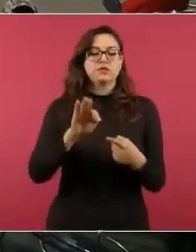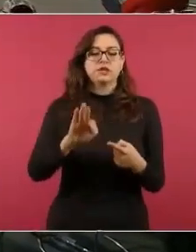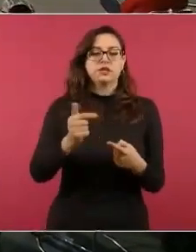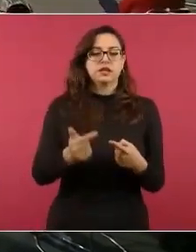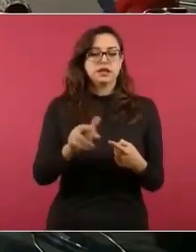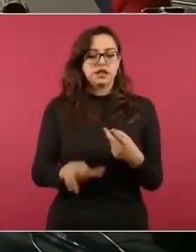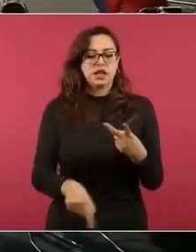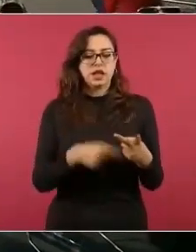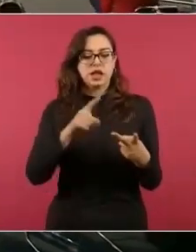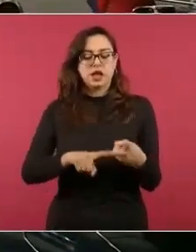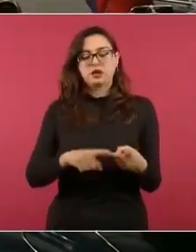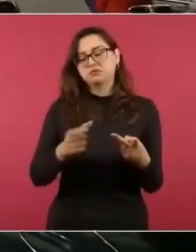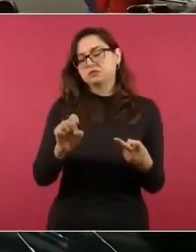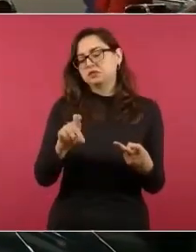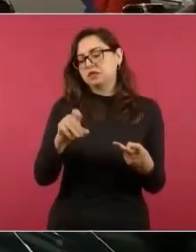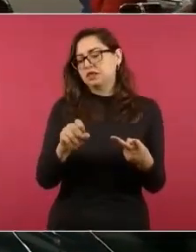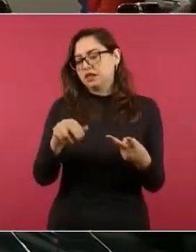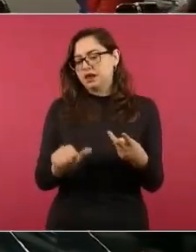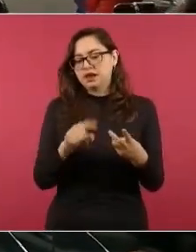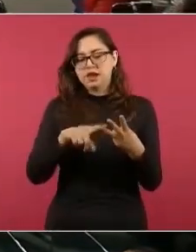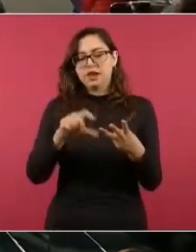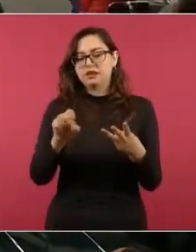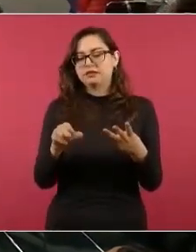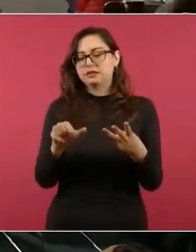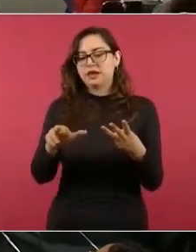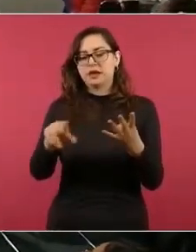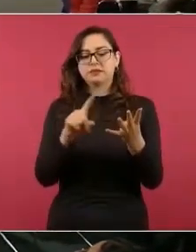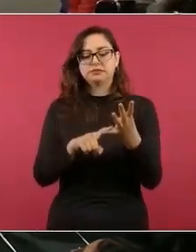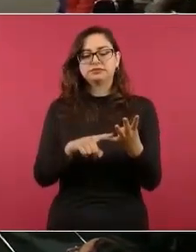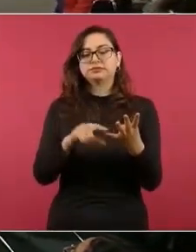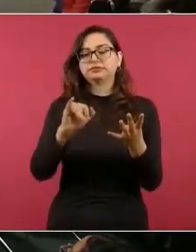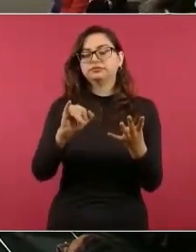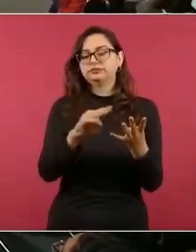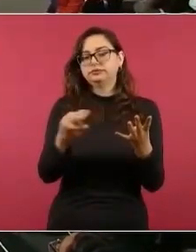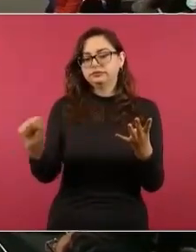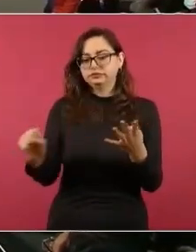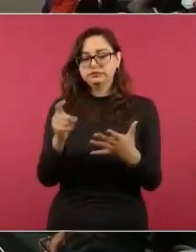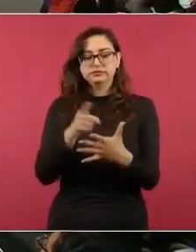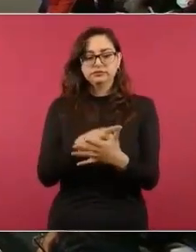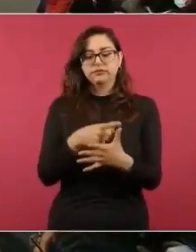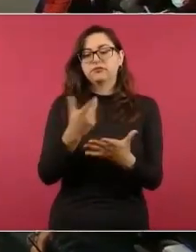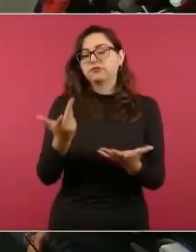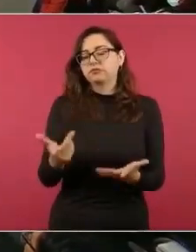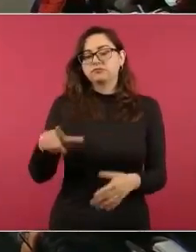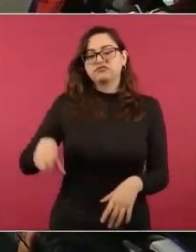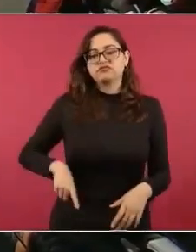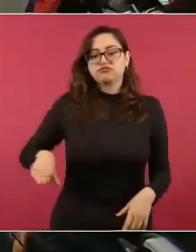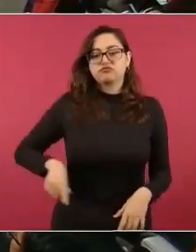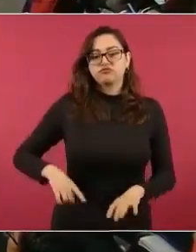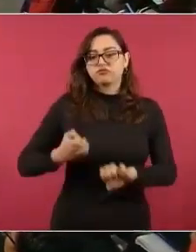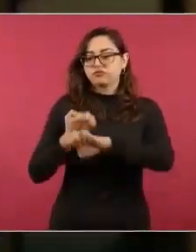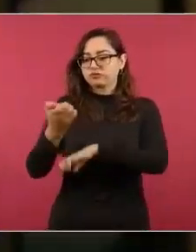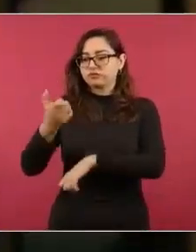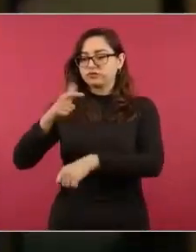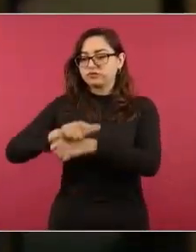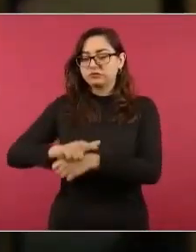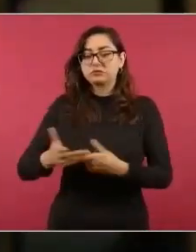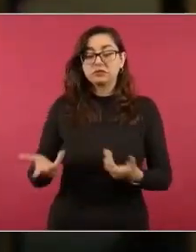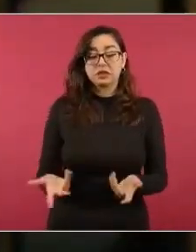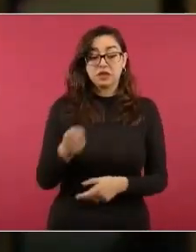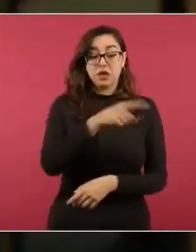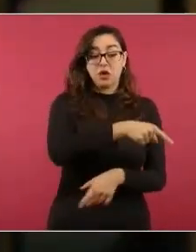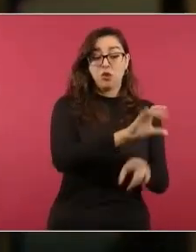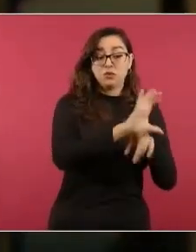Armadas, IMSS y los gobiernos locales en un plazo máximo del siguiente semestre y no lo recibe, tienen años